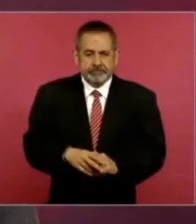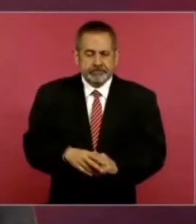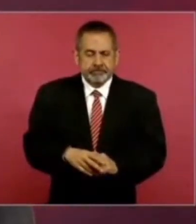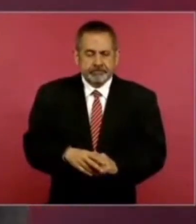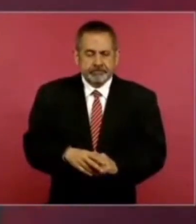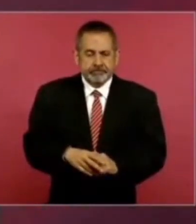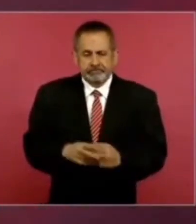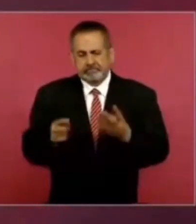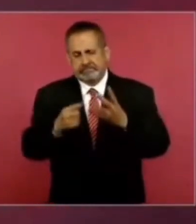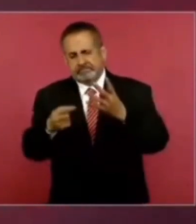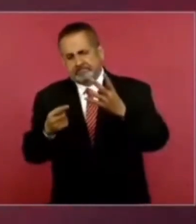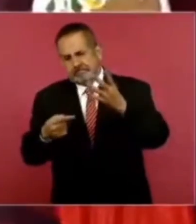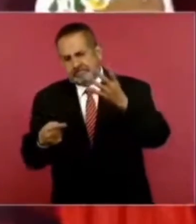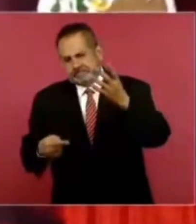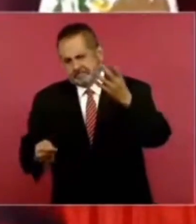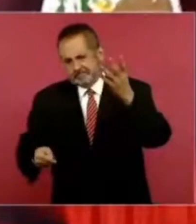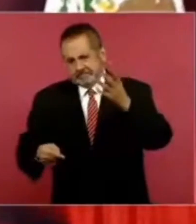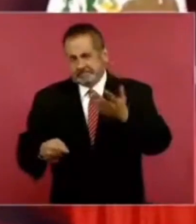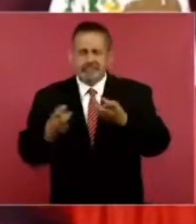En fin,